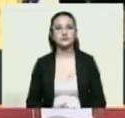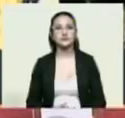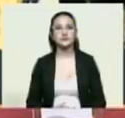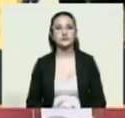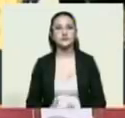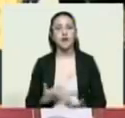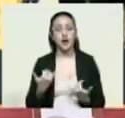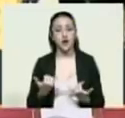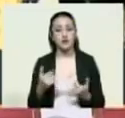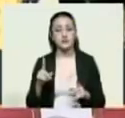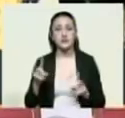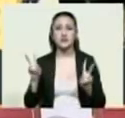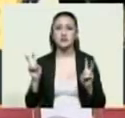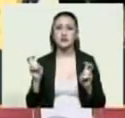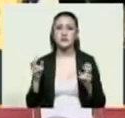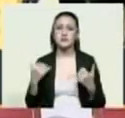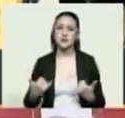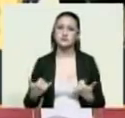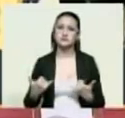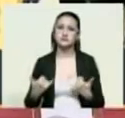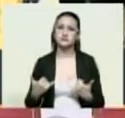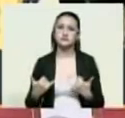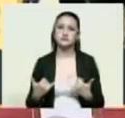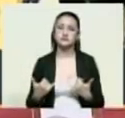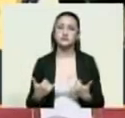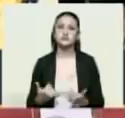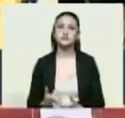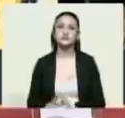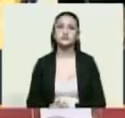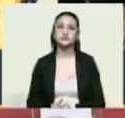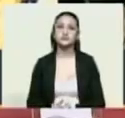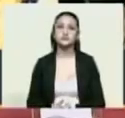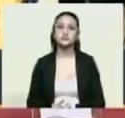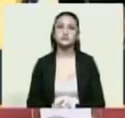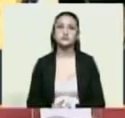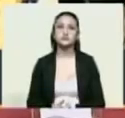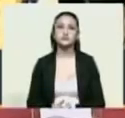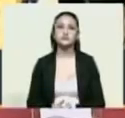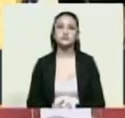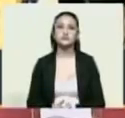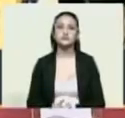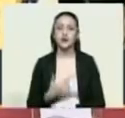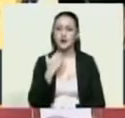tema de actualidad. Acaba de ocurrir un episodio